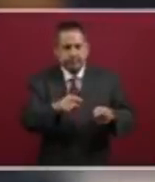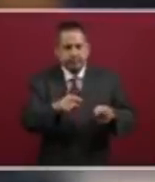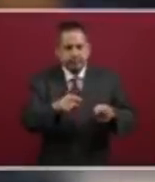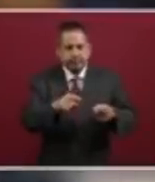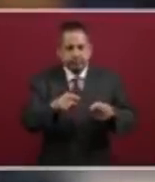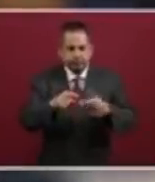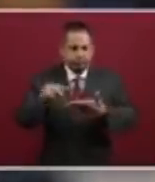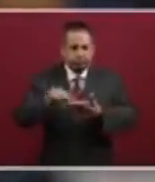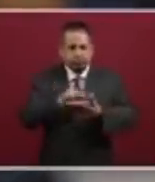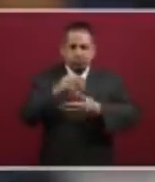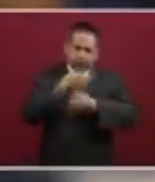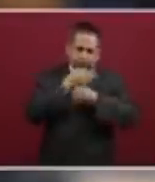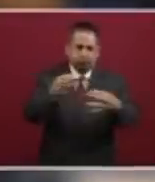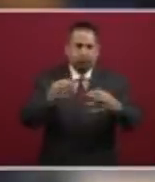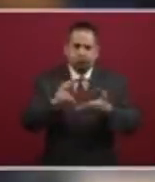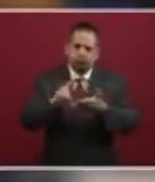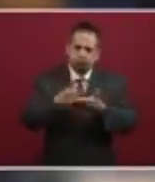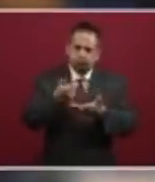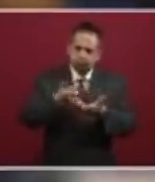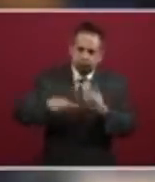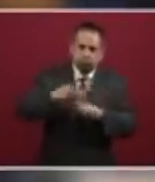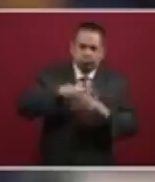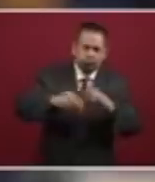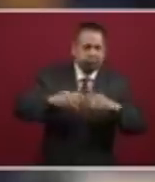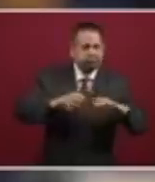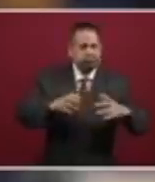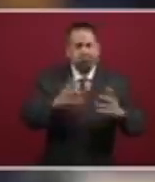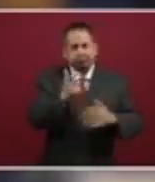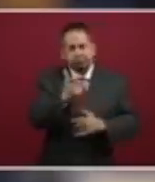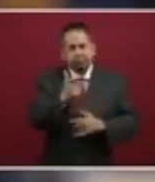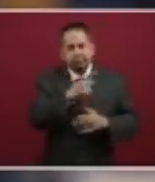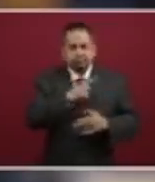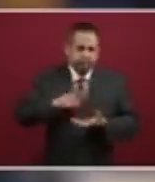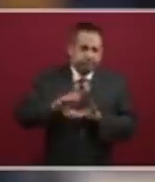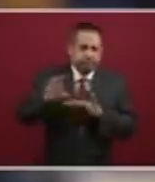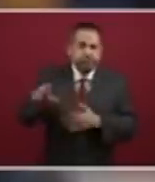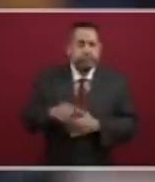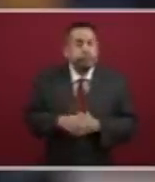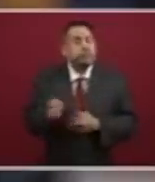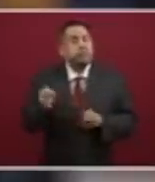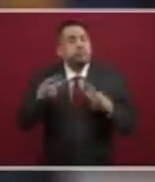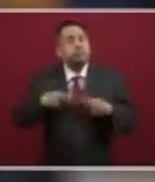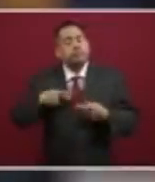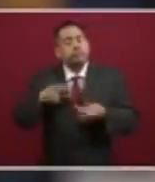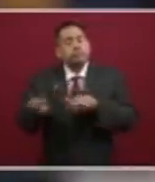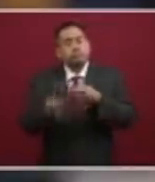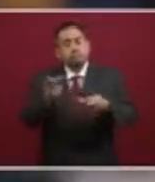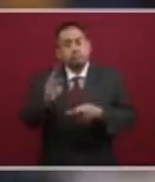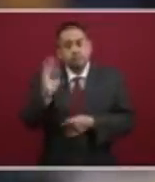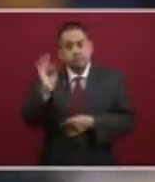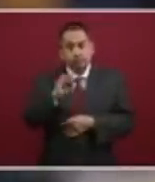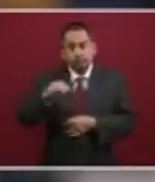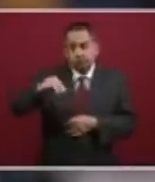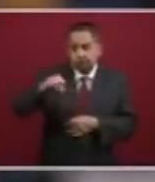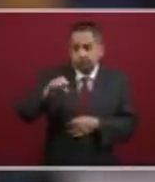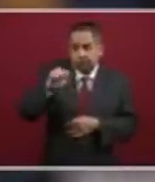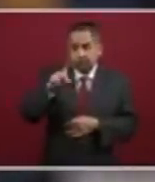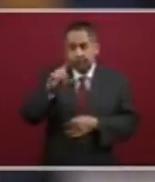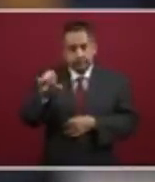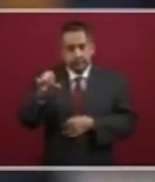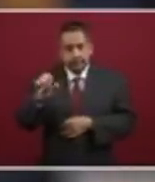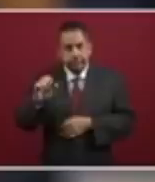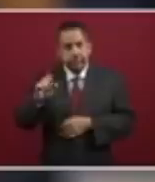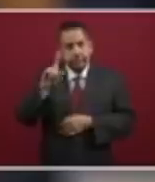cuando se anunció que se renegocia esta deuda. Muchas personas están preguntando si José Antonio Meade, en su calidad